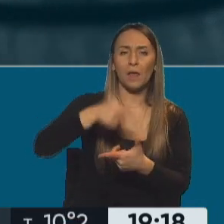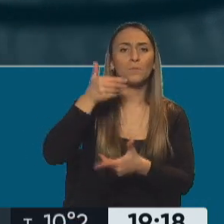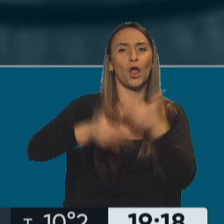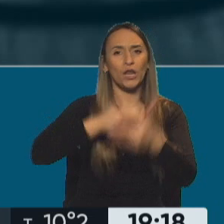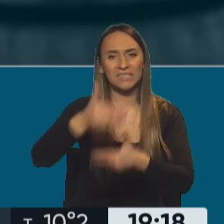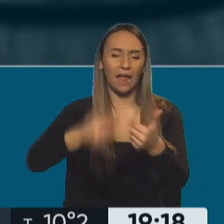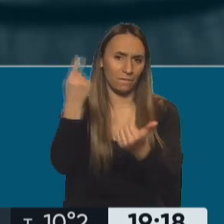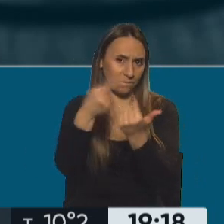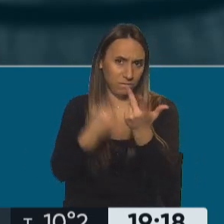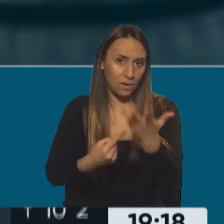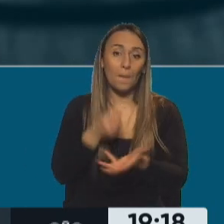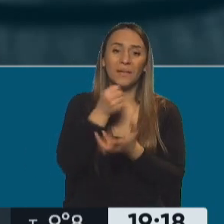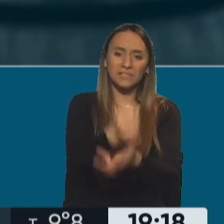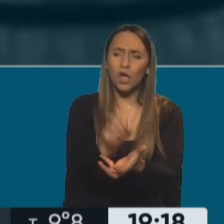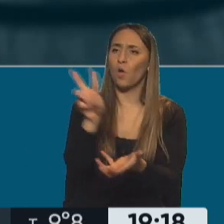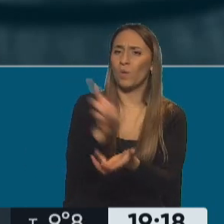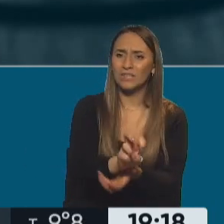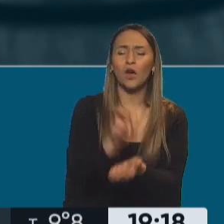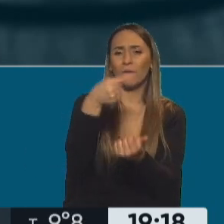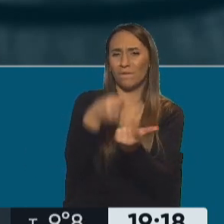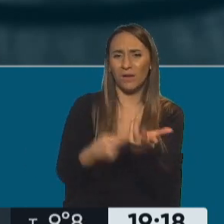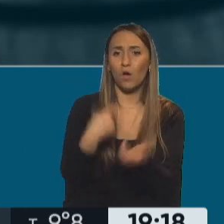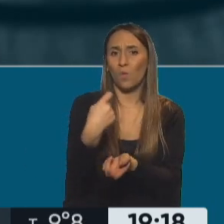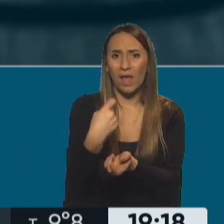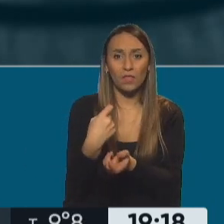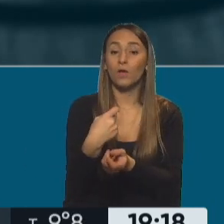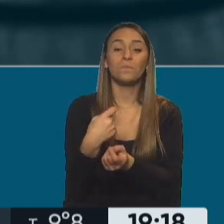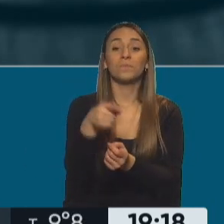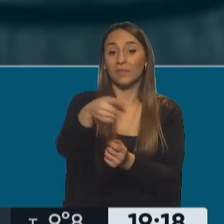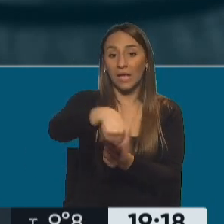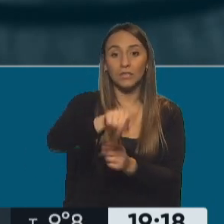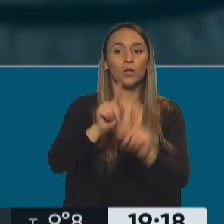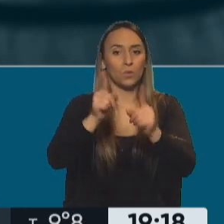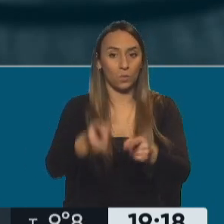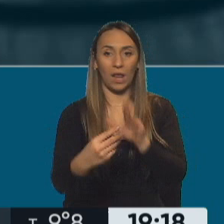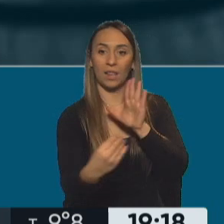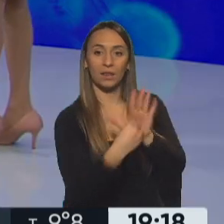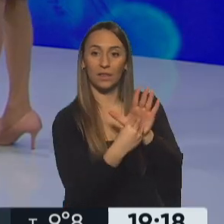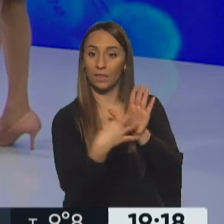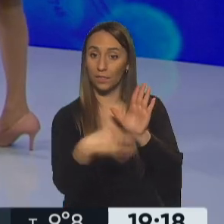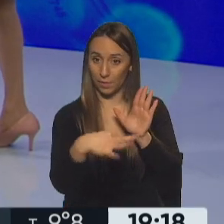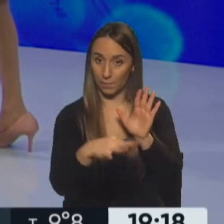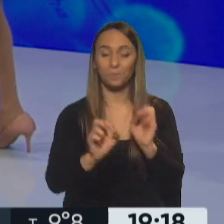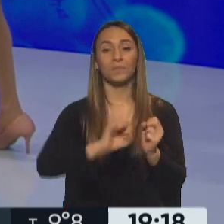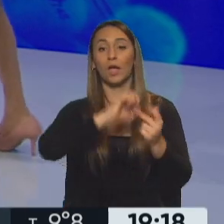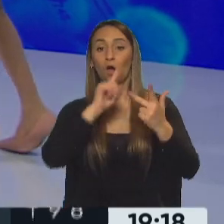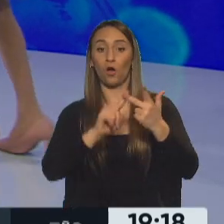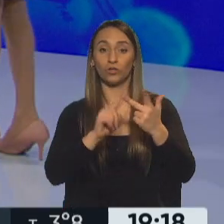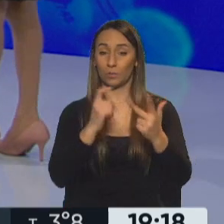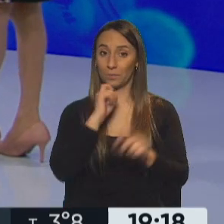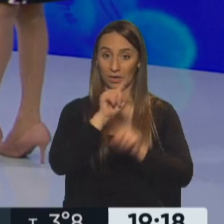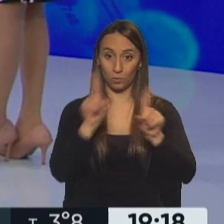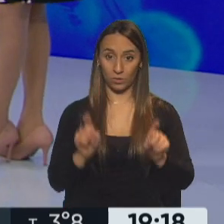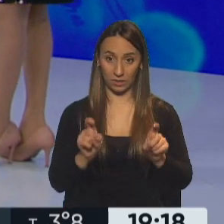pensión, jubilación, lo que sea que no es, que esté por fuera de la tarifa social, ese universo se tiene que anotar. Muy clarito. Segunda pregunta. A ver, mirá,